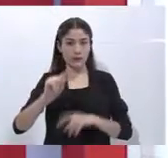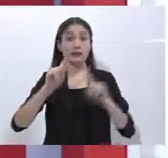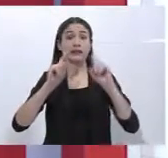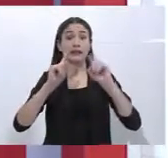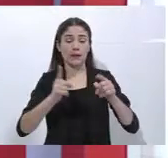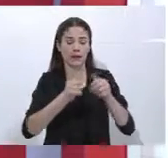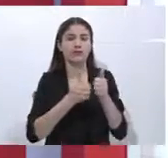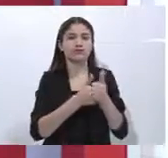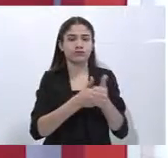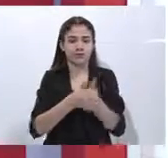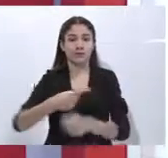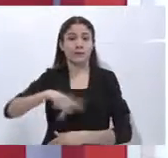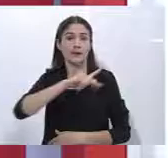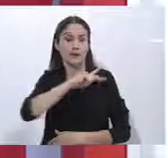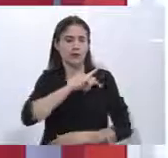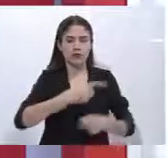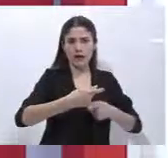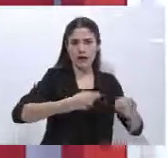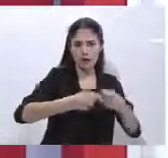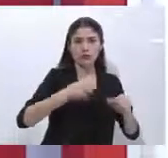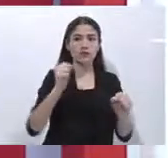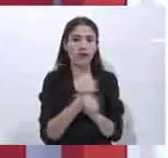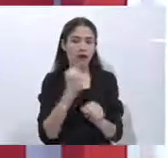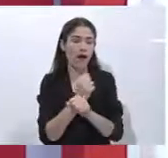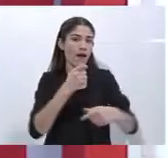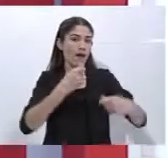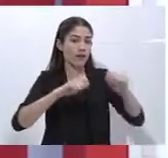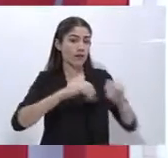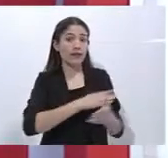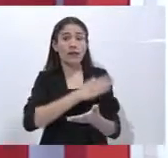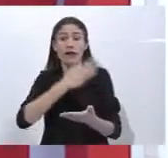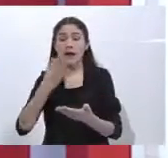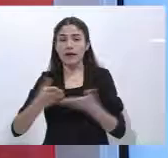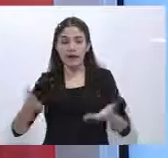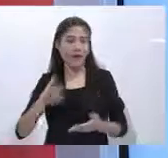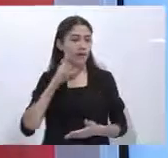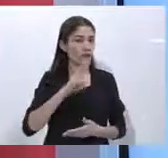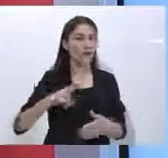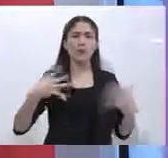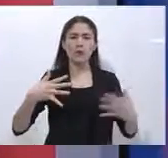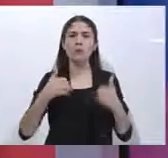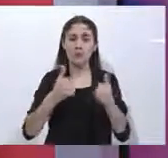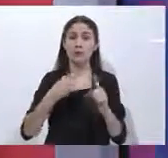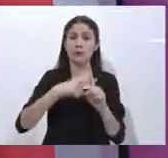de tomate en la comercialización hasta este momento éxito total y se ministro bueno